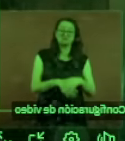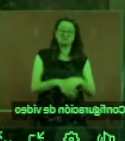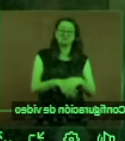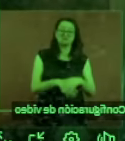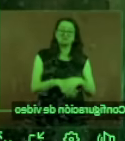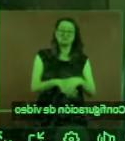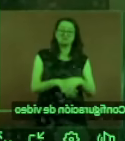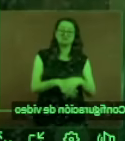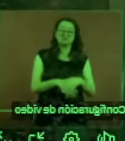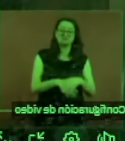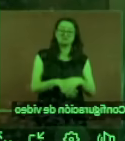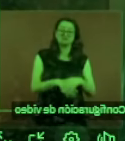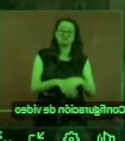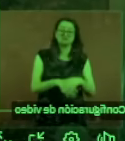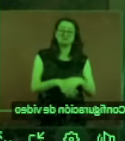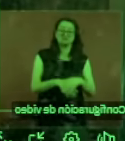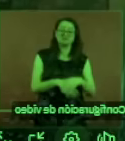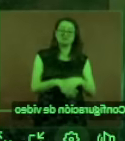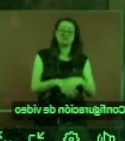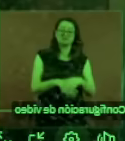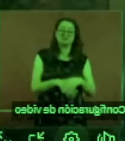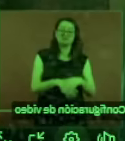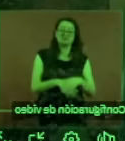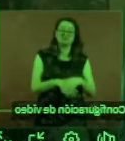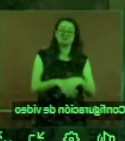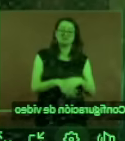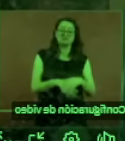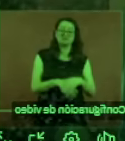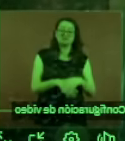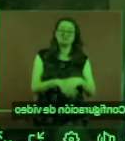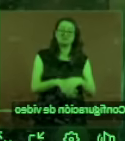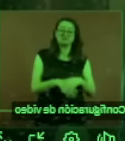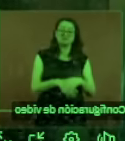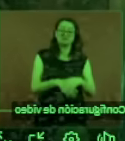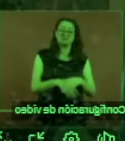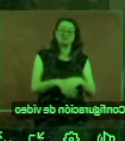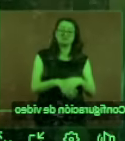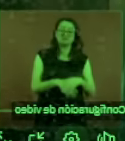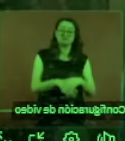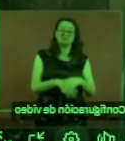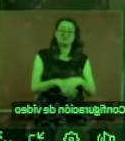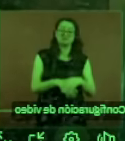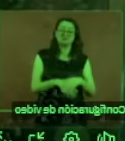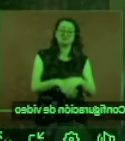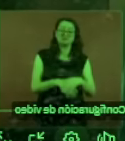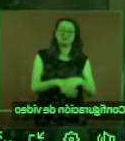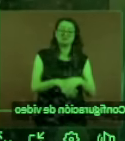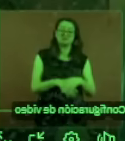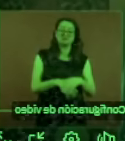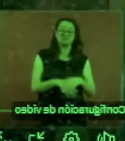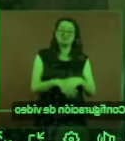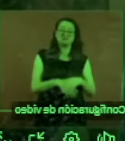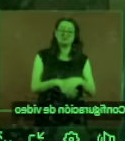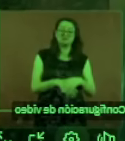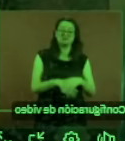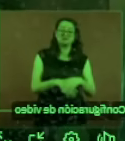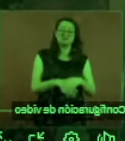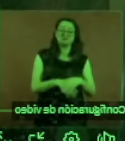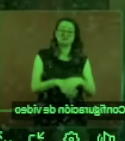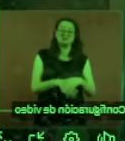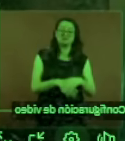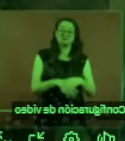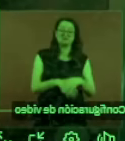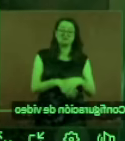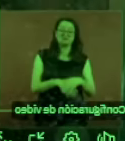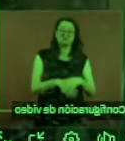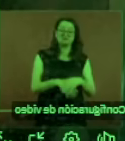Los fachos ahorita están, al estar desencajados, pues ya no saben, no miden ni las palabras, ni las frases,